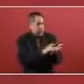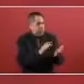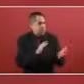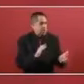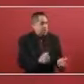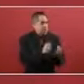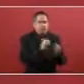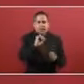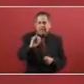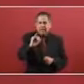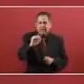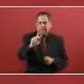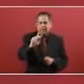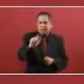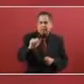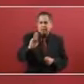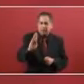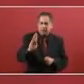el IPAP.